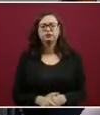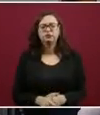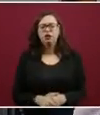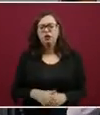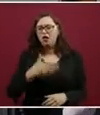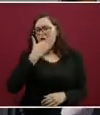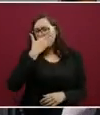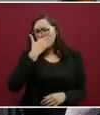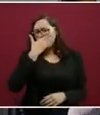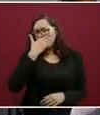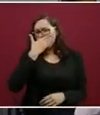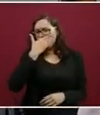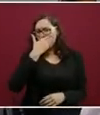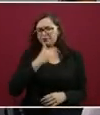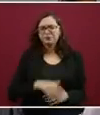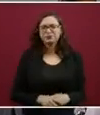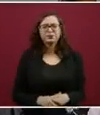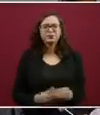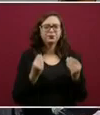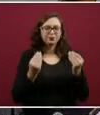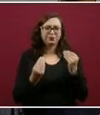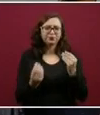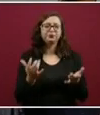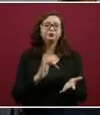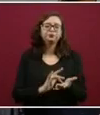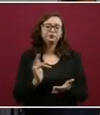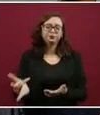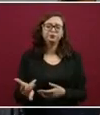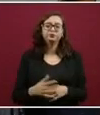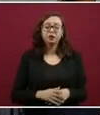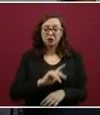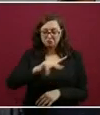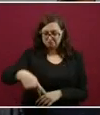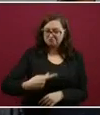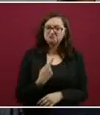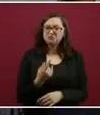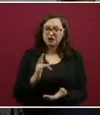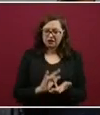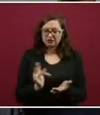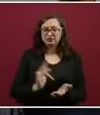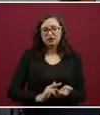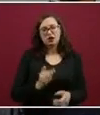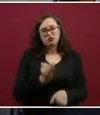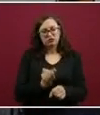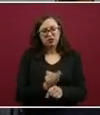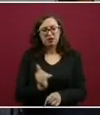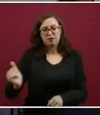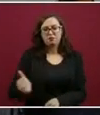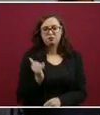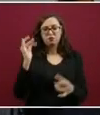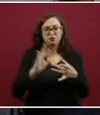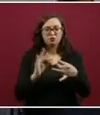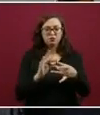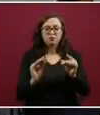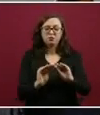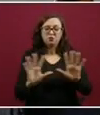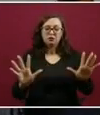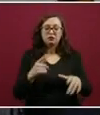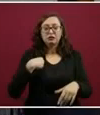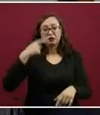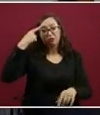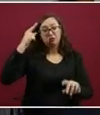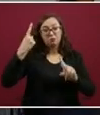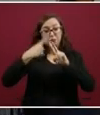Muchas gracias. Y agradezco la pregunta porque motiva una aclaración. No es un error de un